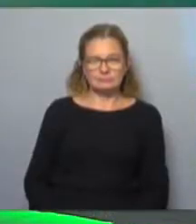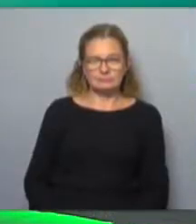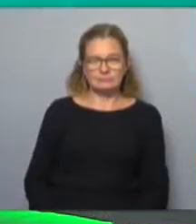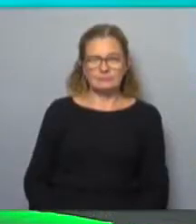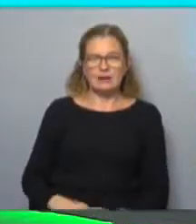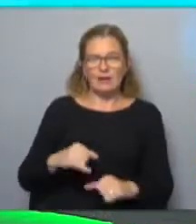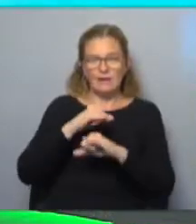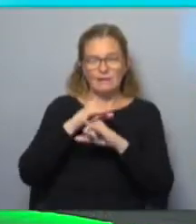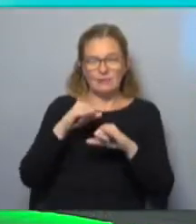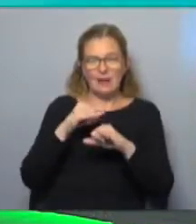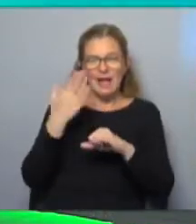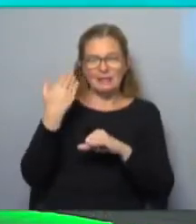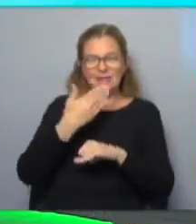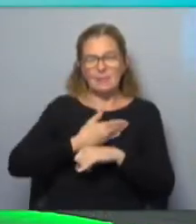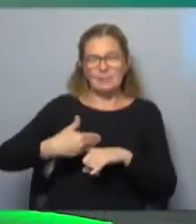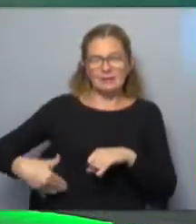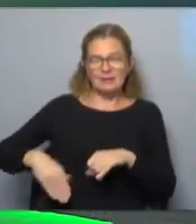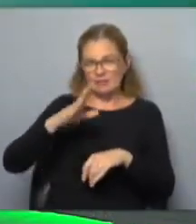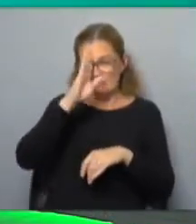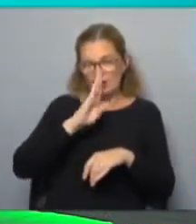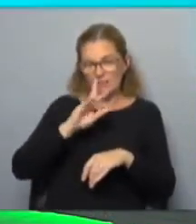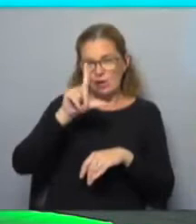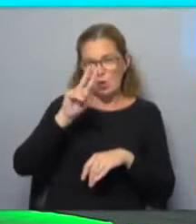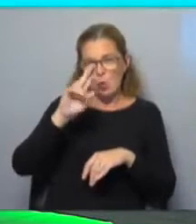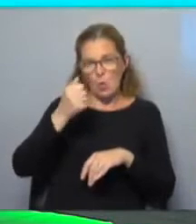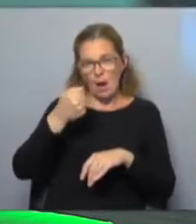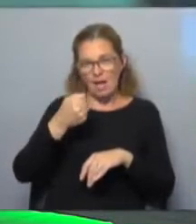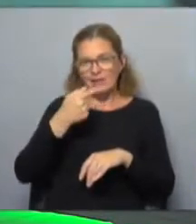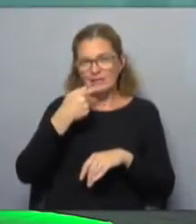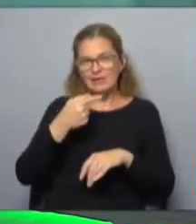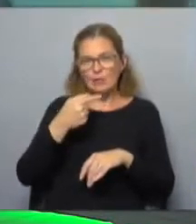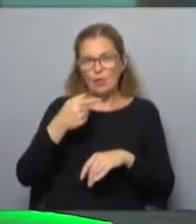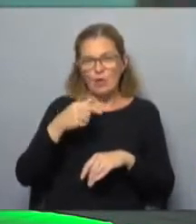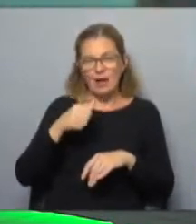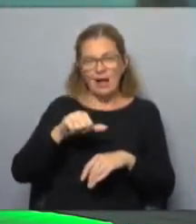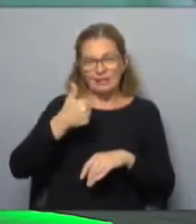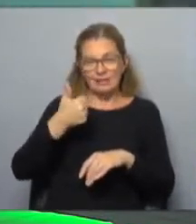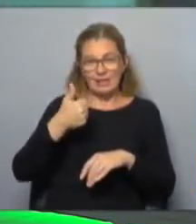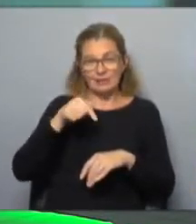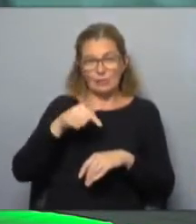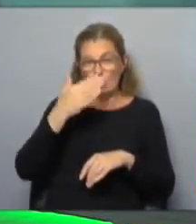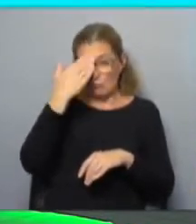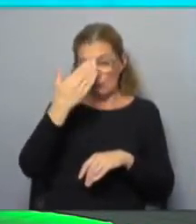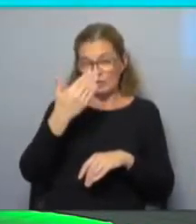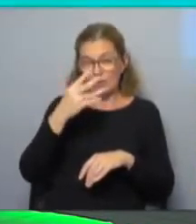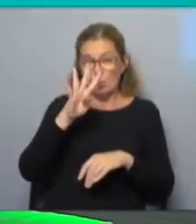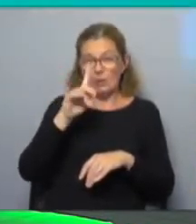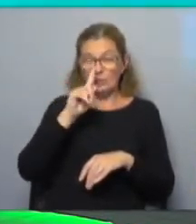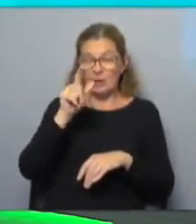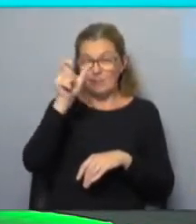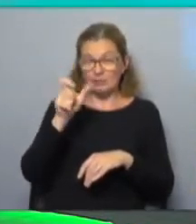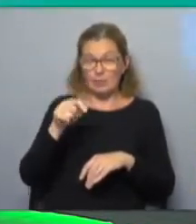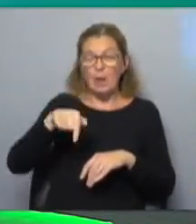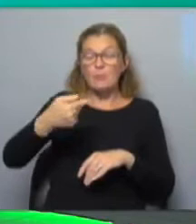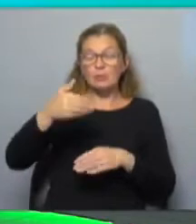Finalmente el expresidente brasileño Luis Ignacio Lula da Silva confirmó su candidatura en San Pablo ante 4.000 personas para